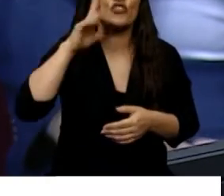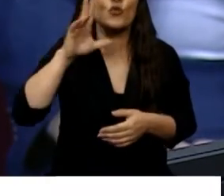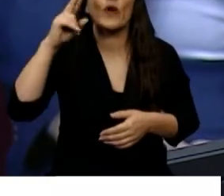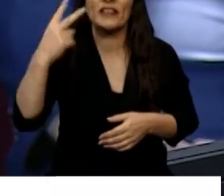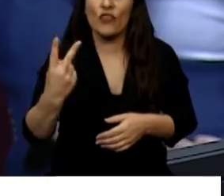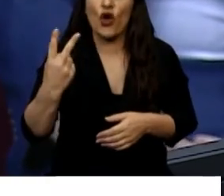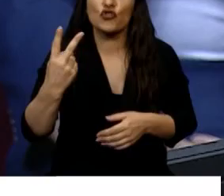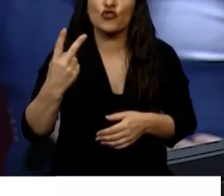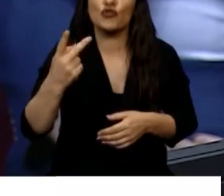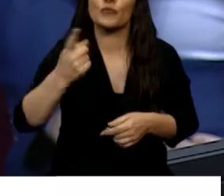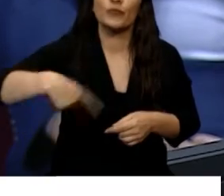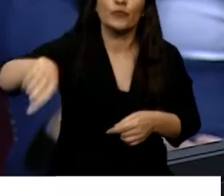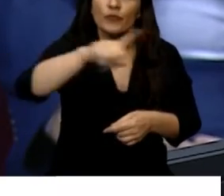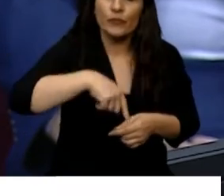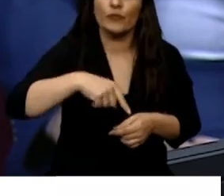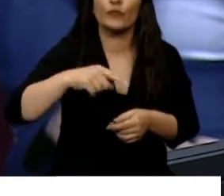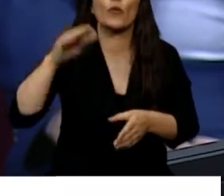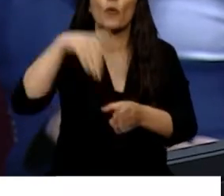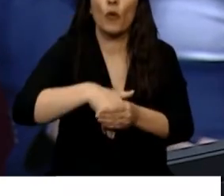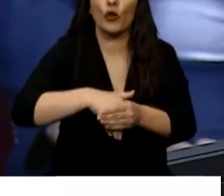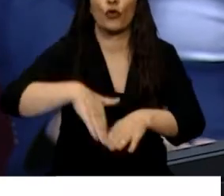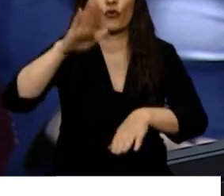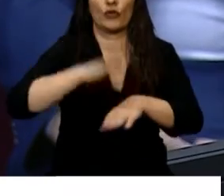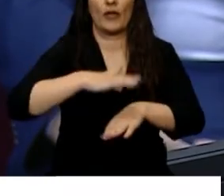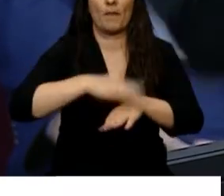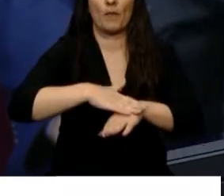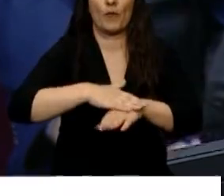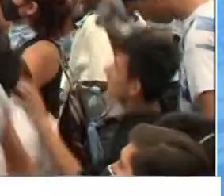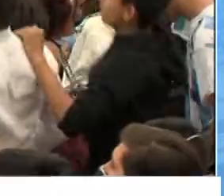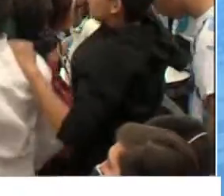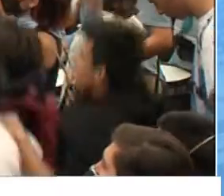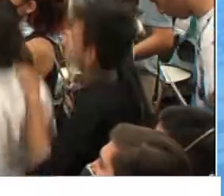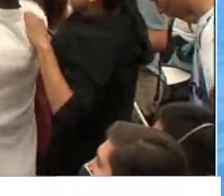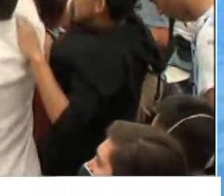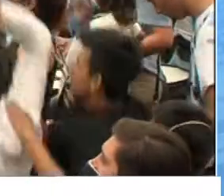352. Sírvanse marcar su voto. Tiempo.